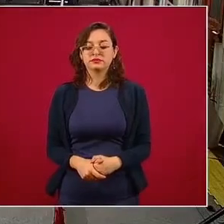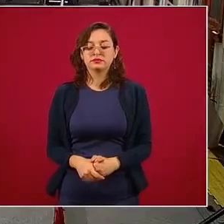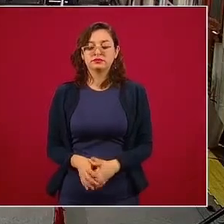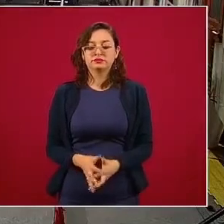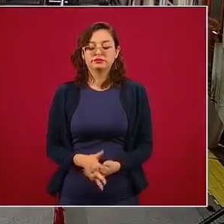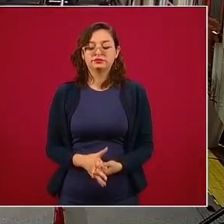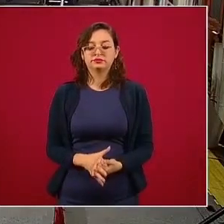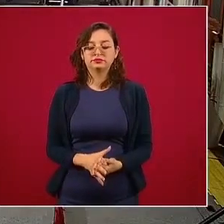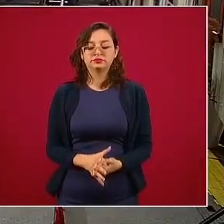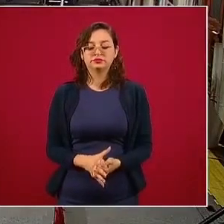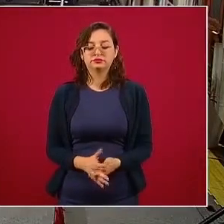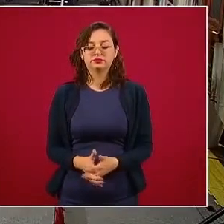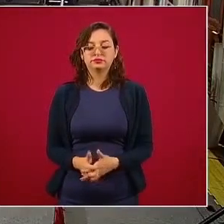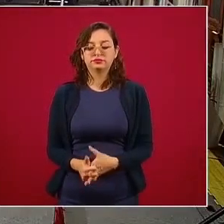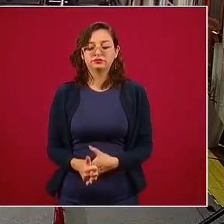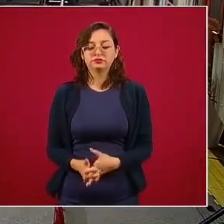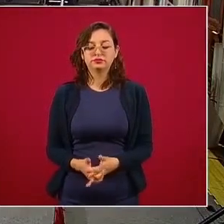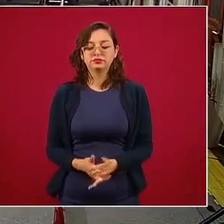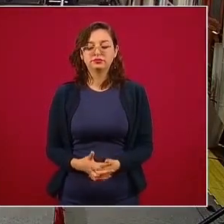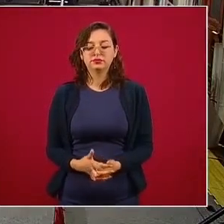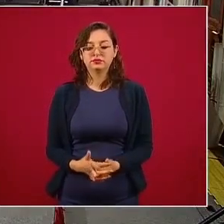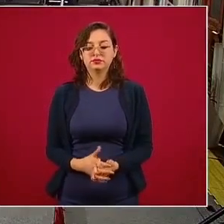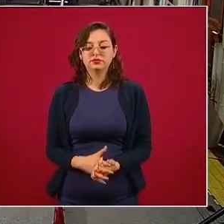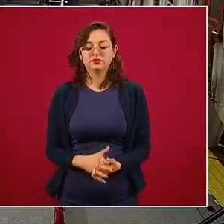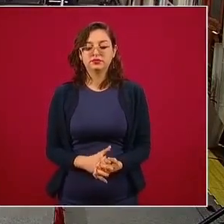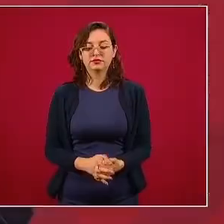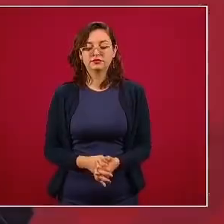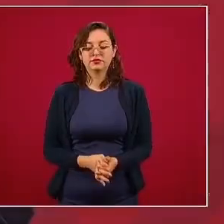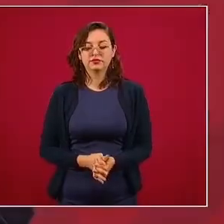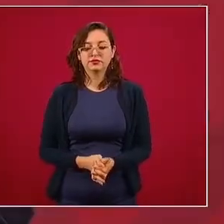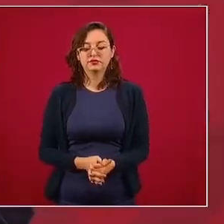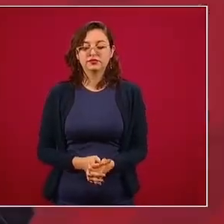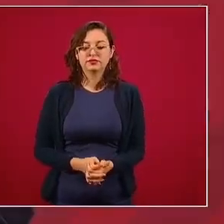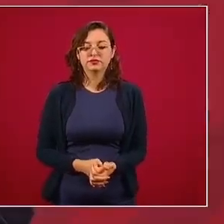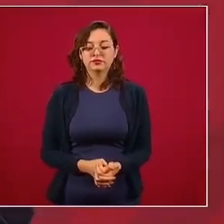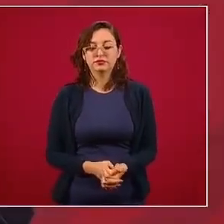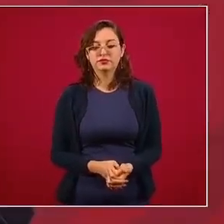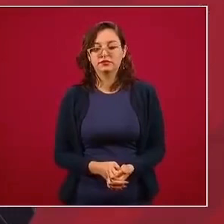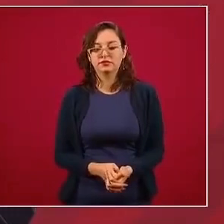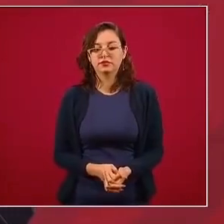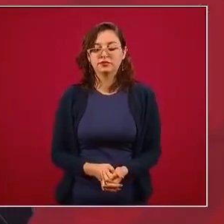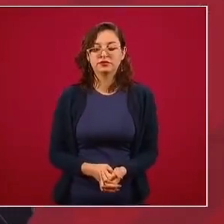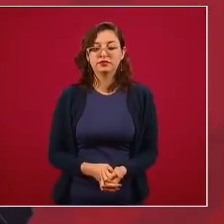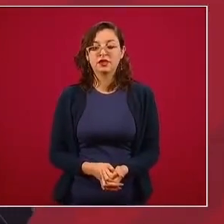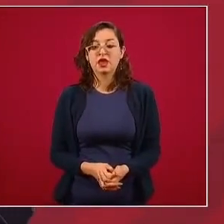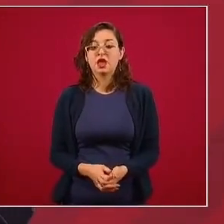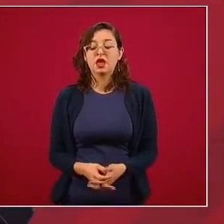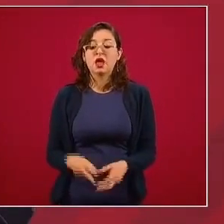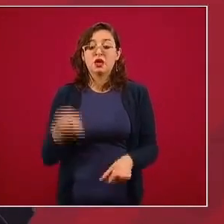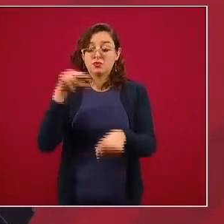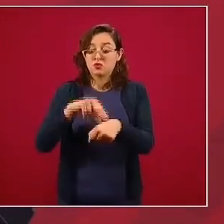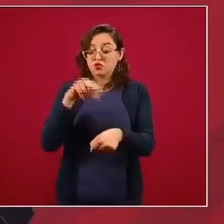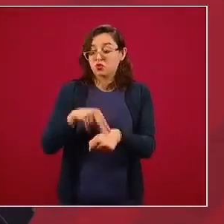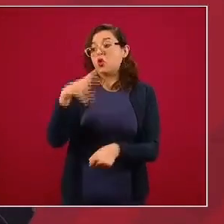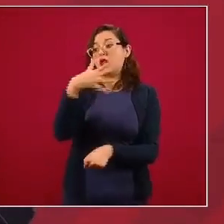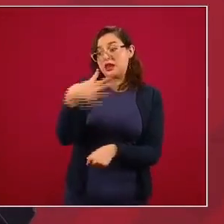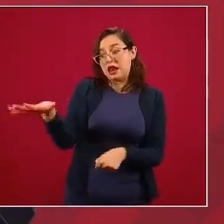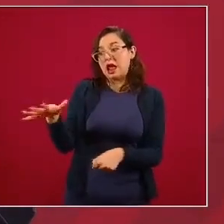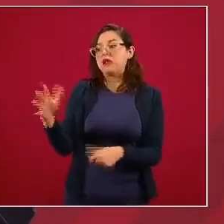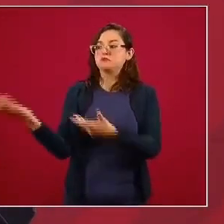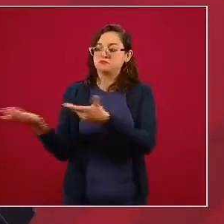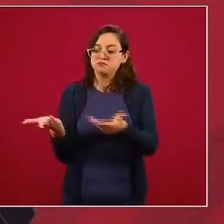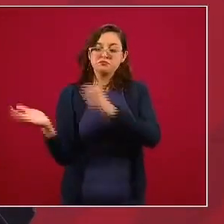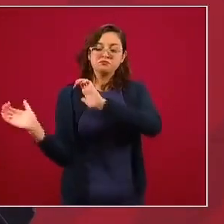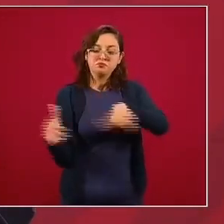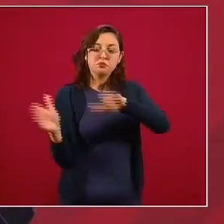Como es menos difícil o menos complejo contratar generales porque no hay especialistas, se les